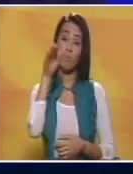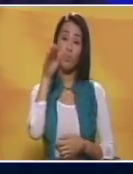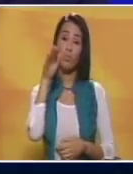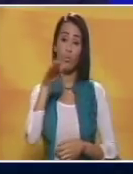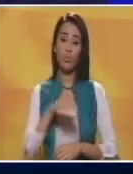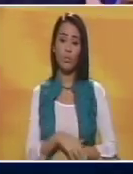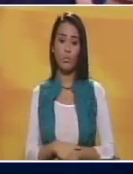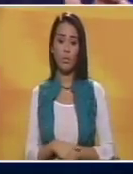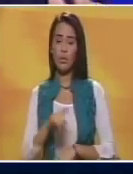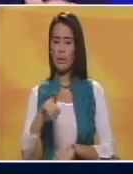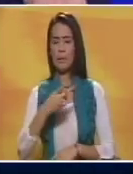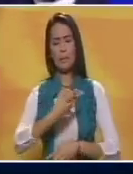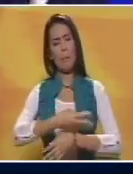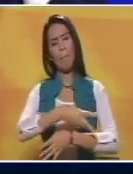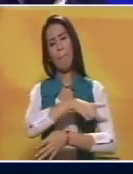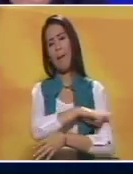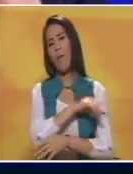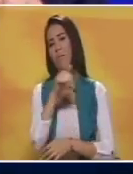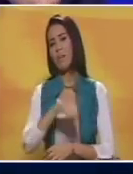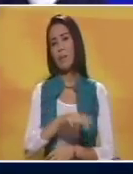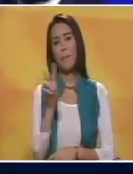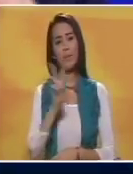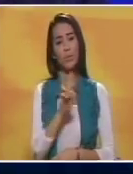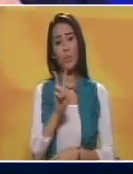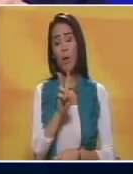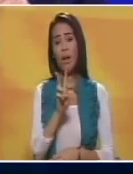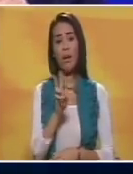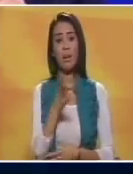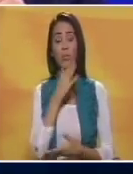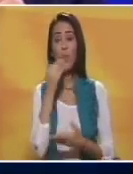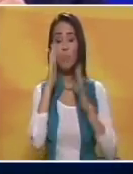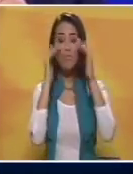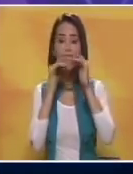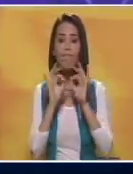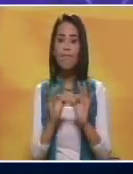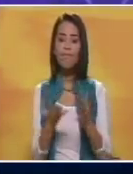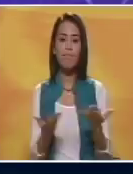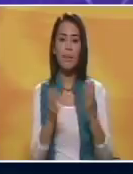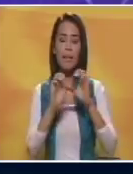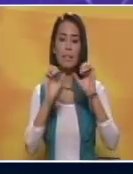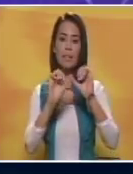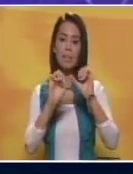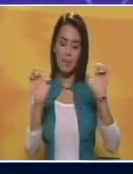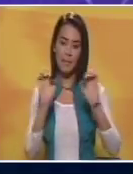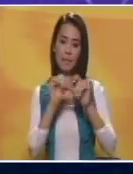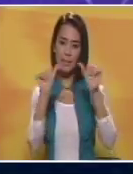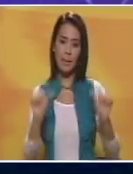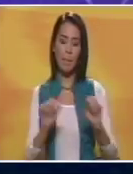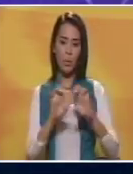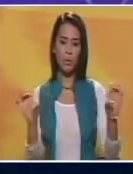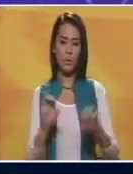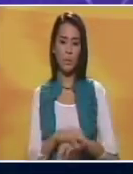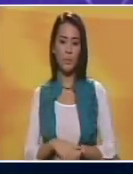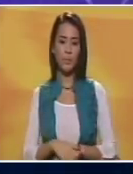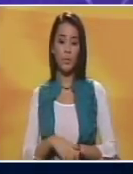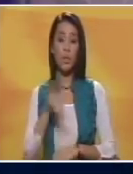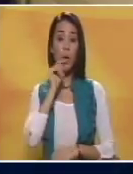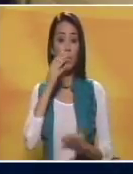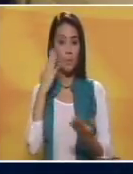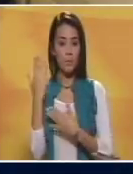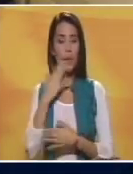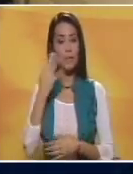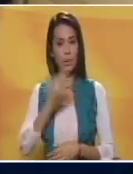crisis más grave que tiene Venezuela. Es el descuido y la ruina de su sistema educativo. El dirigente insistió en que para recuperar el